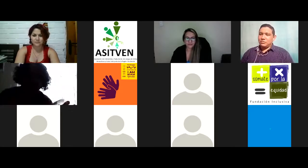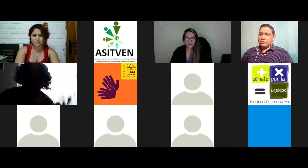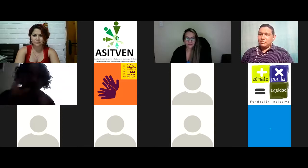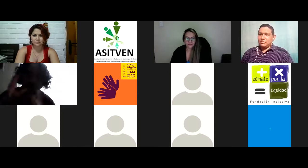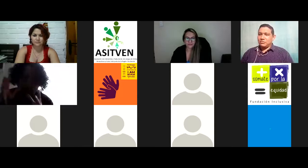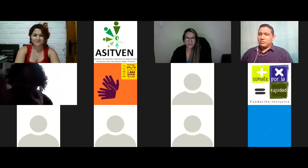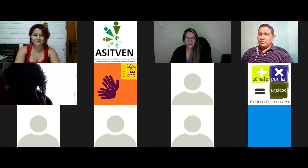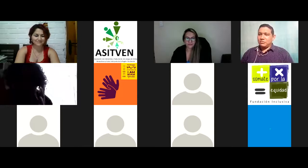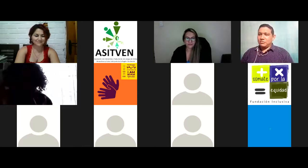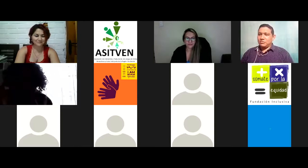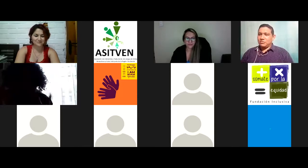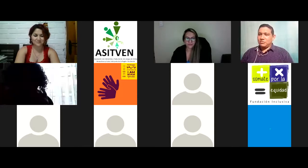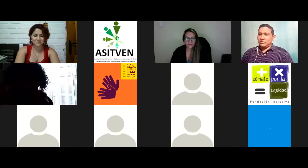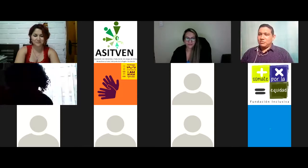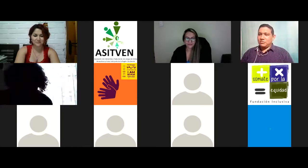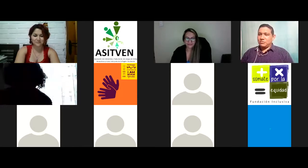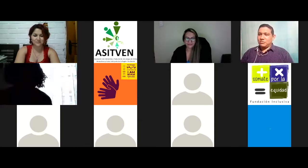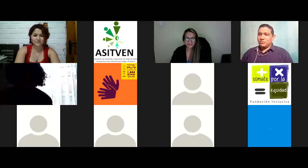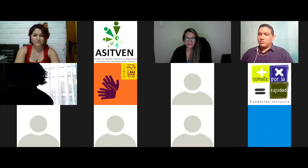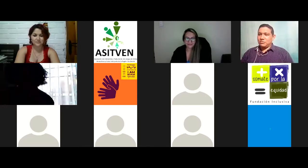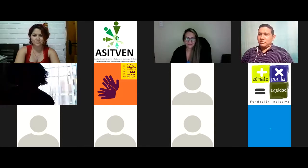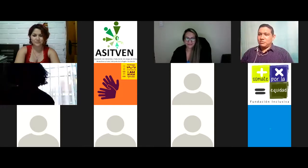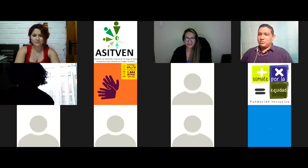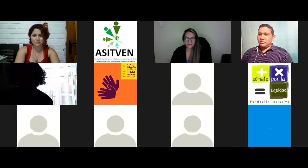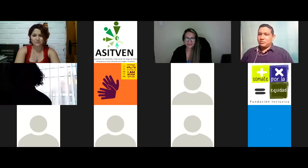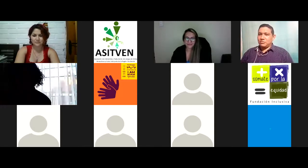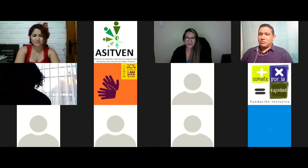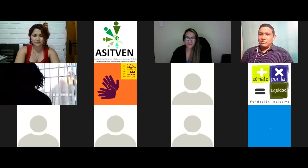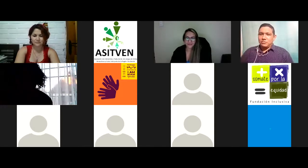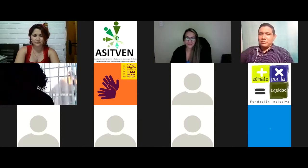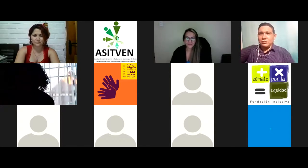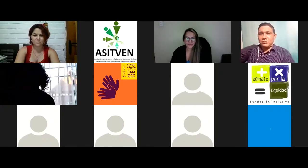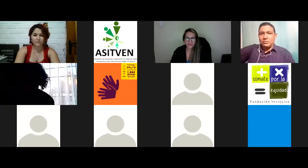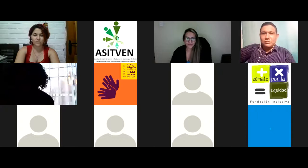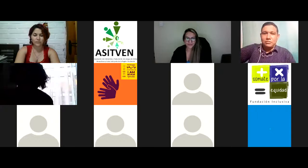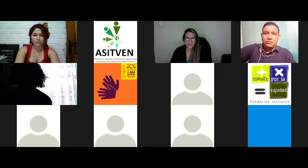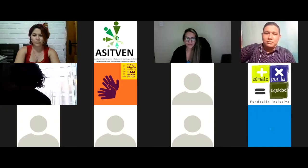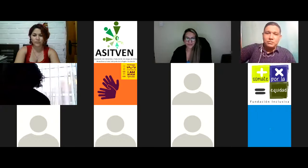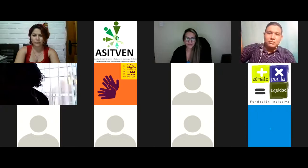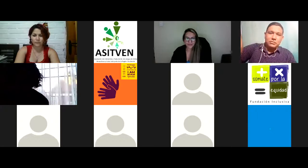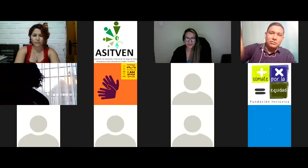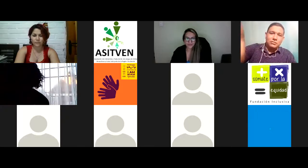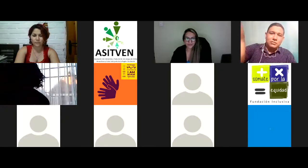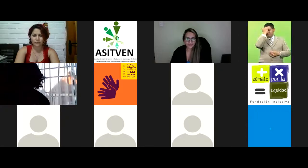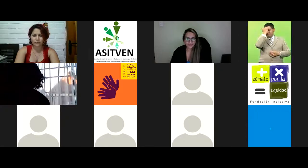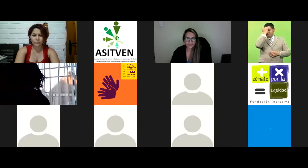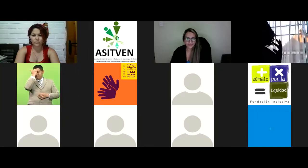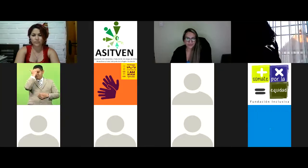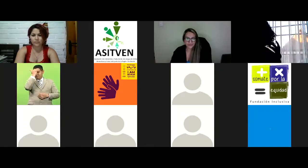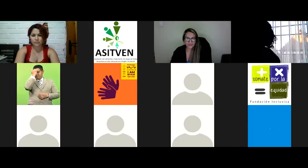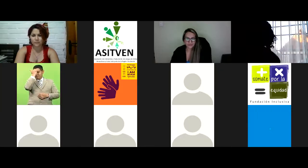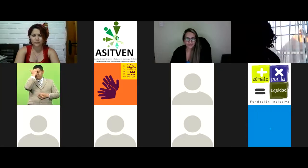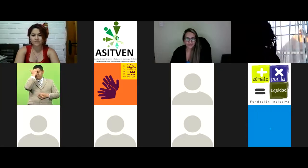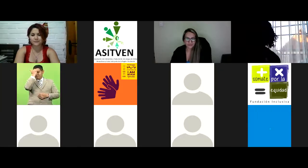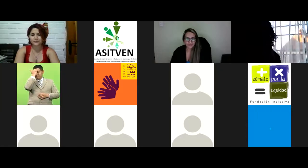allá. Mejor voy a hacer la chilena. Eso es un poco complejo, porque, o sea, tu mente tiene todas guardadas